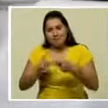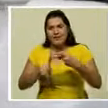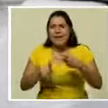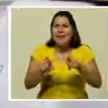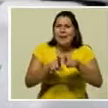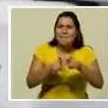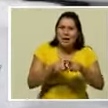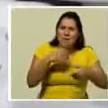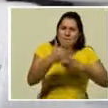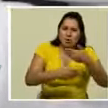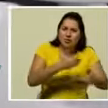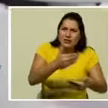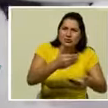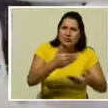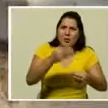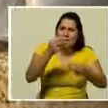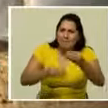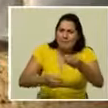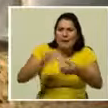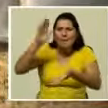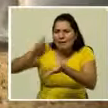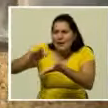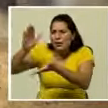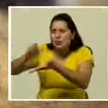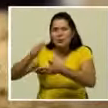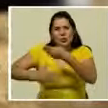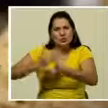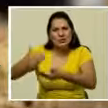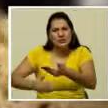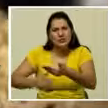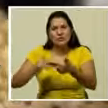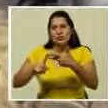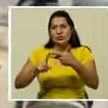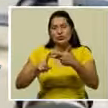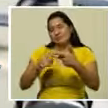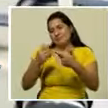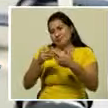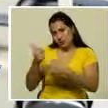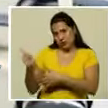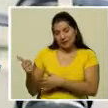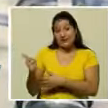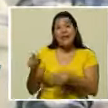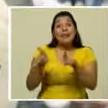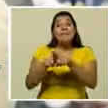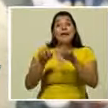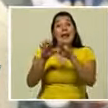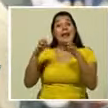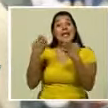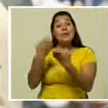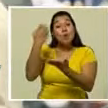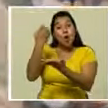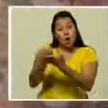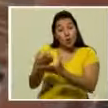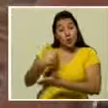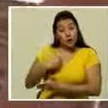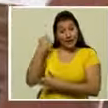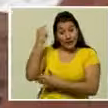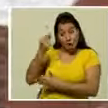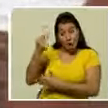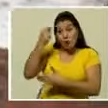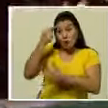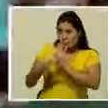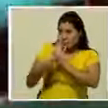la mejora regulatoria, así como innovar atrayendo inversión. Además, anunció que el equipo económico del gobierno presentará el detalle de